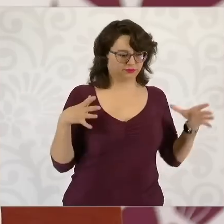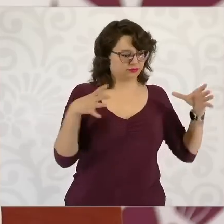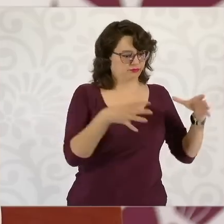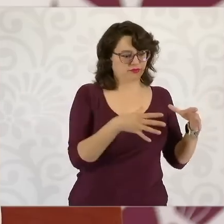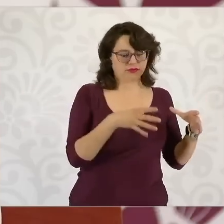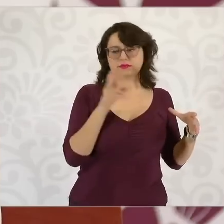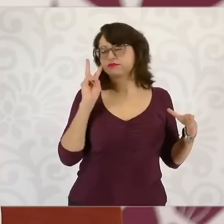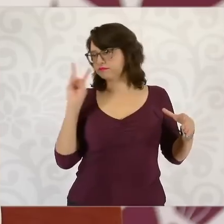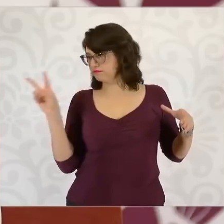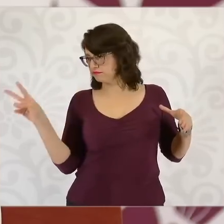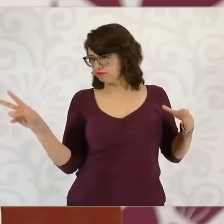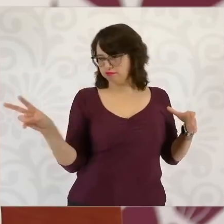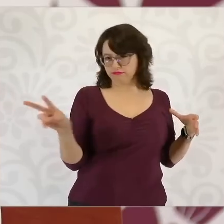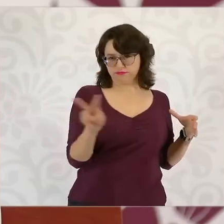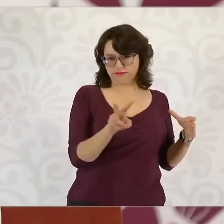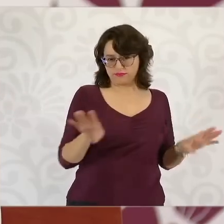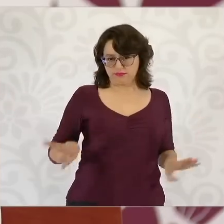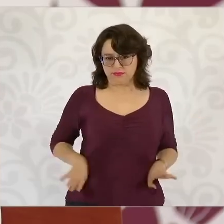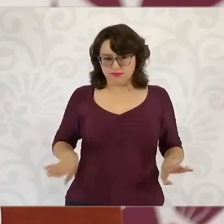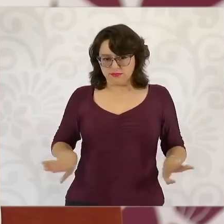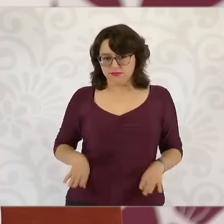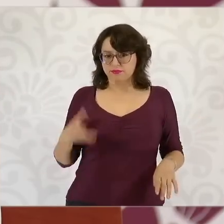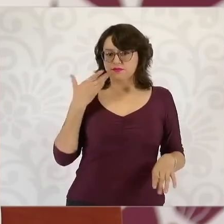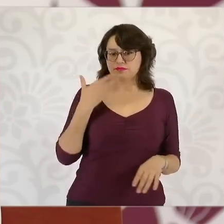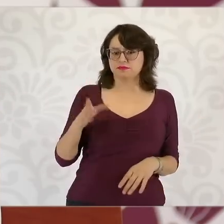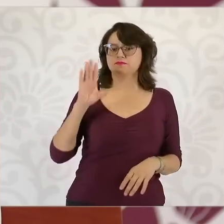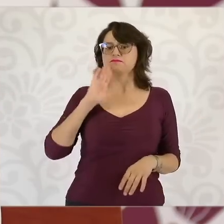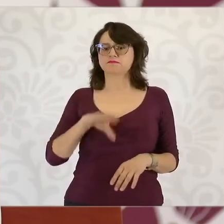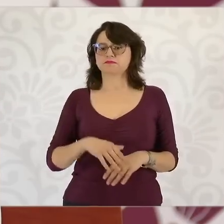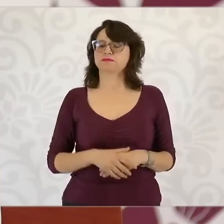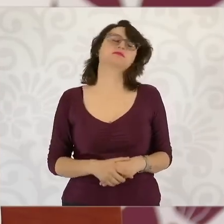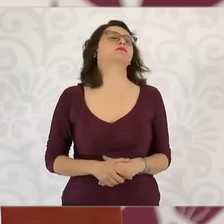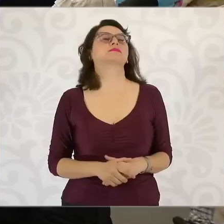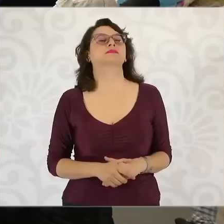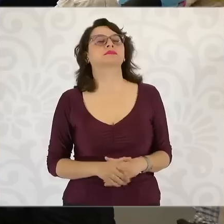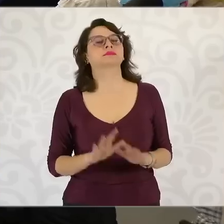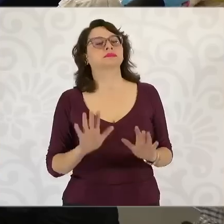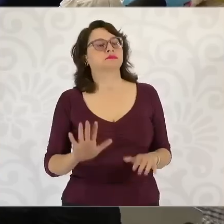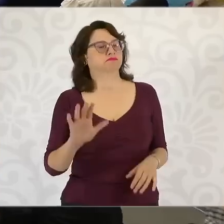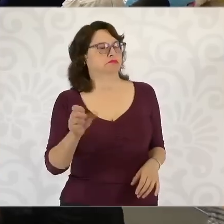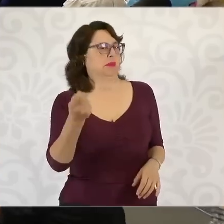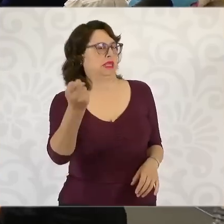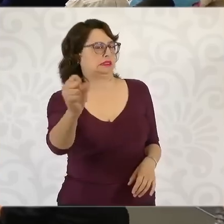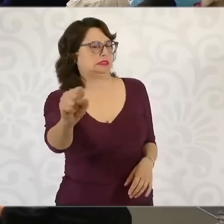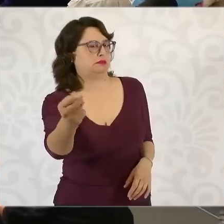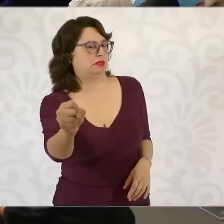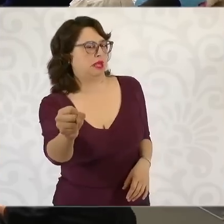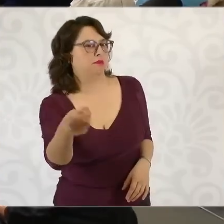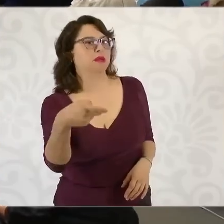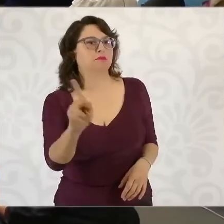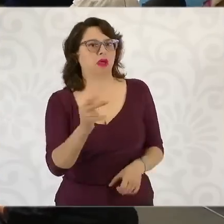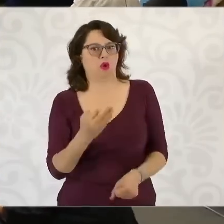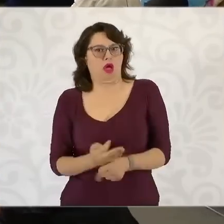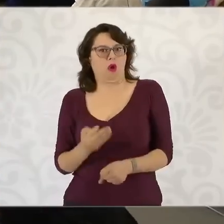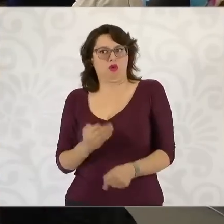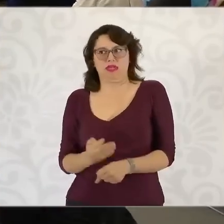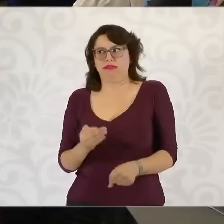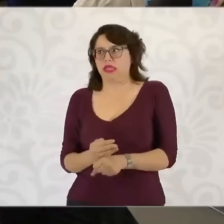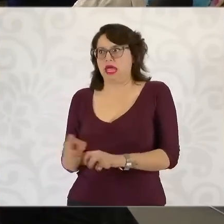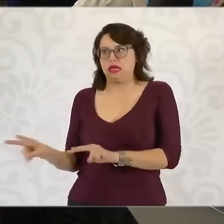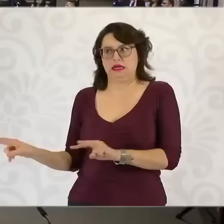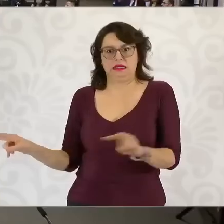juicio penal, cuál es la actitud del juez. Más allá de lo que ocurra en septiembre, estas cosas que están ocurriendo ahorita, ¿usted diría